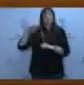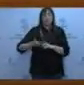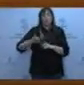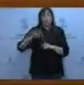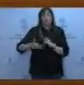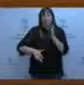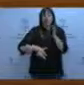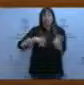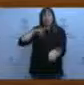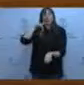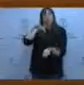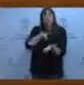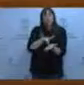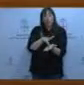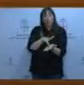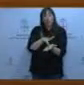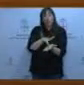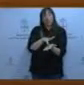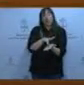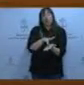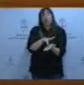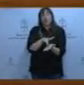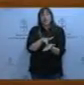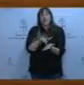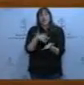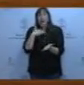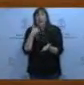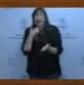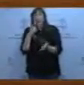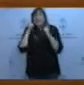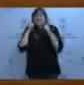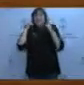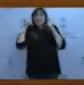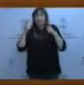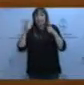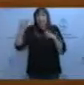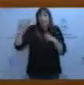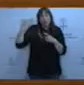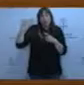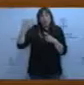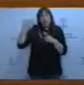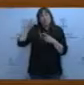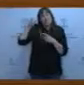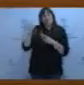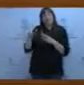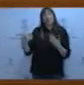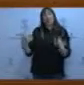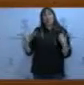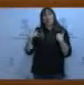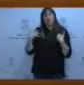en el que nos encontramos, que detrás de cada tentativa de suicidio existe una persona que sufre y a la que tenemos que darle